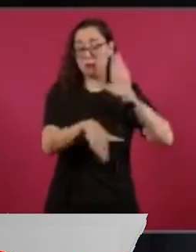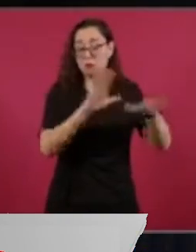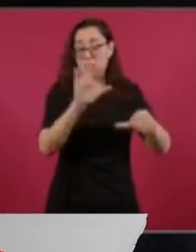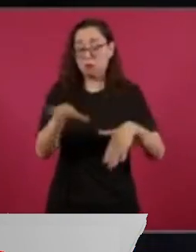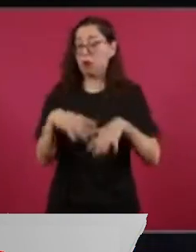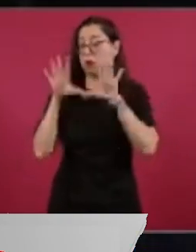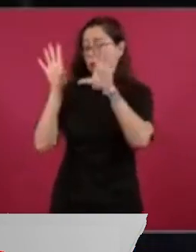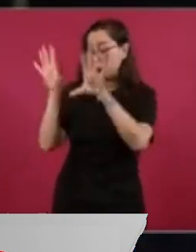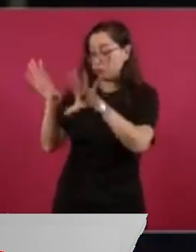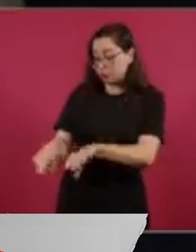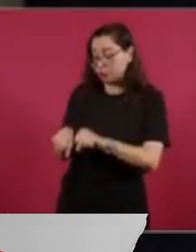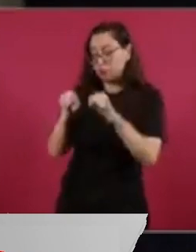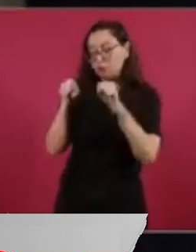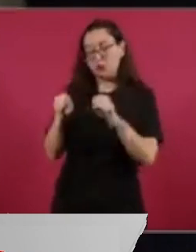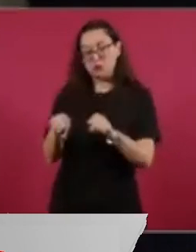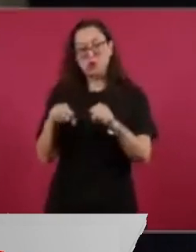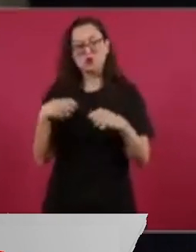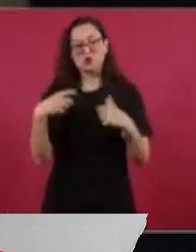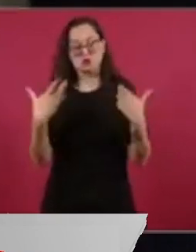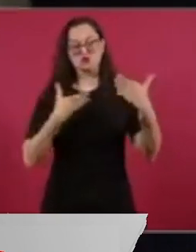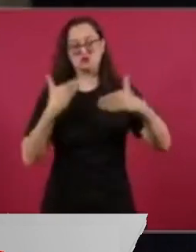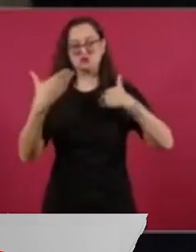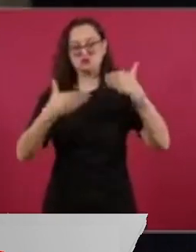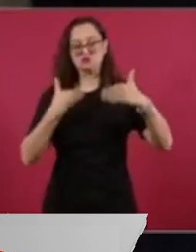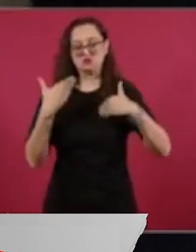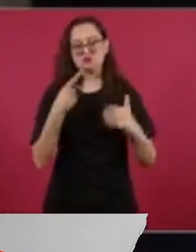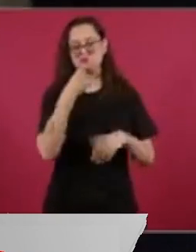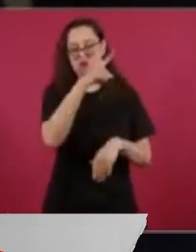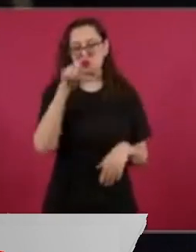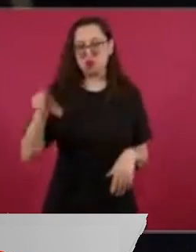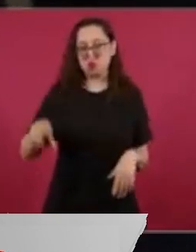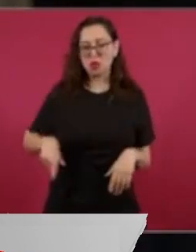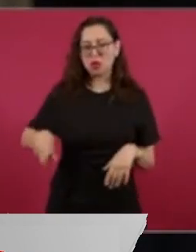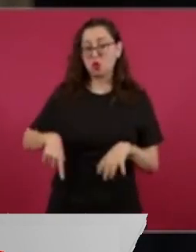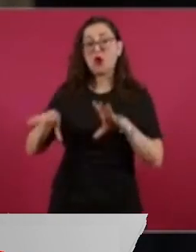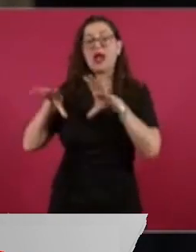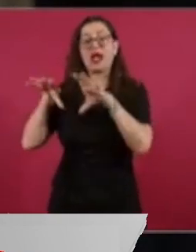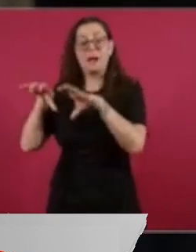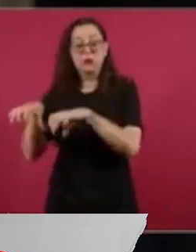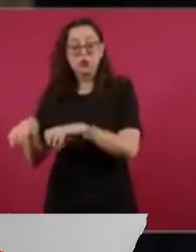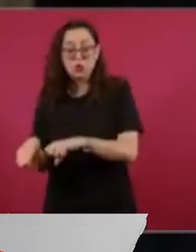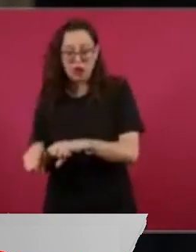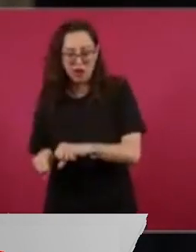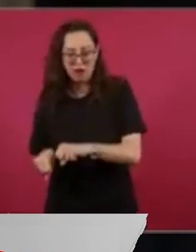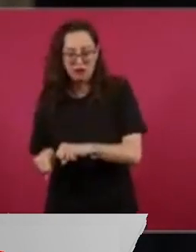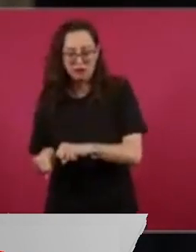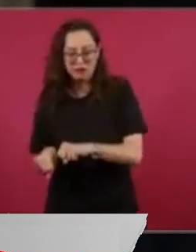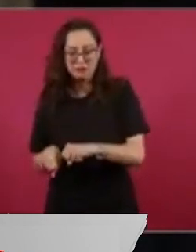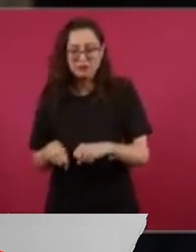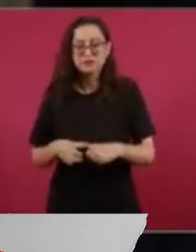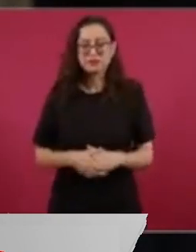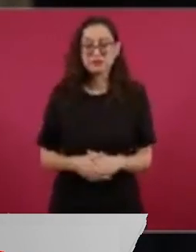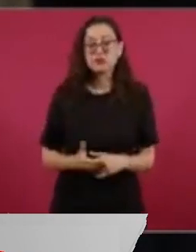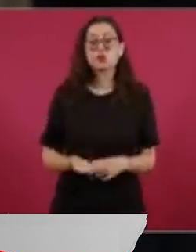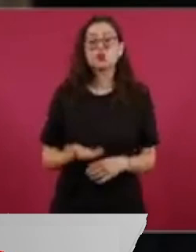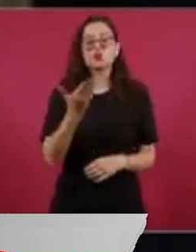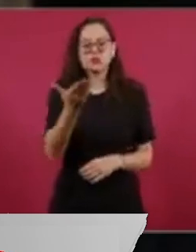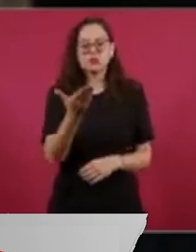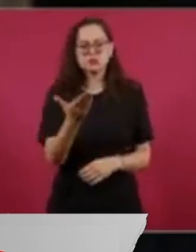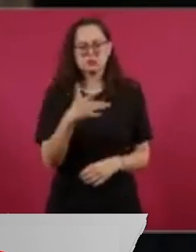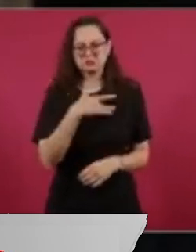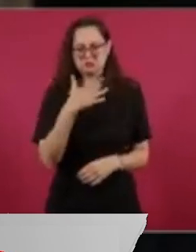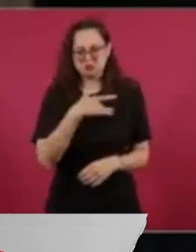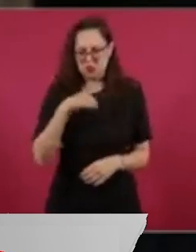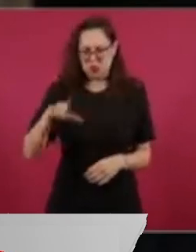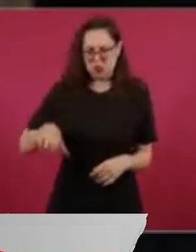captura. Usted nos ha dicho aquí que lleva una muy buena relación con el gobierno de los Estados Unidos. ¿Le hubiera gustado que